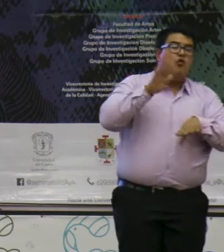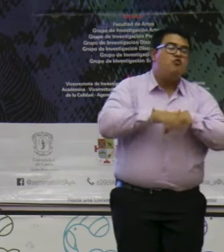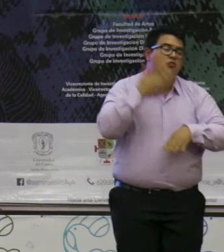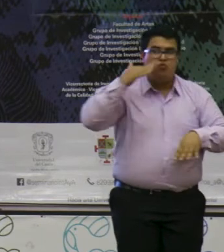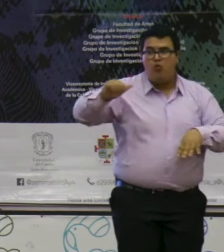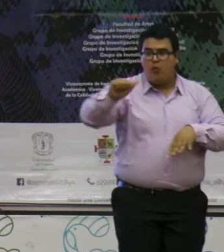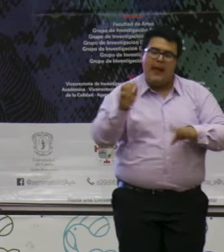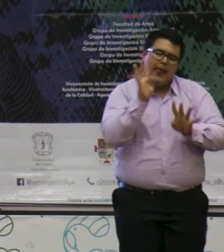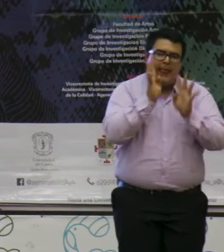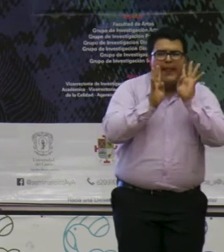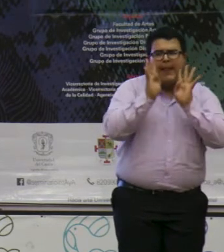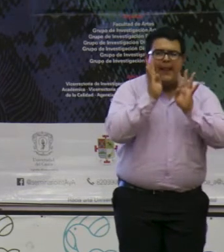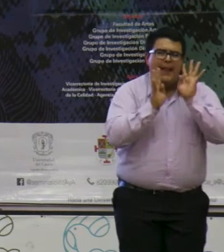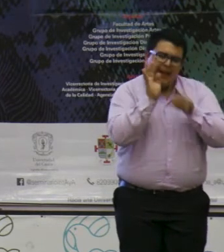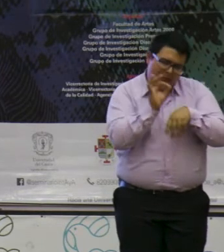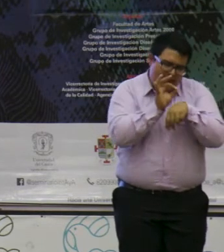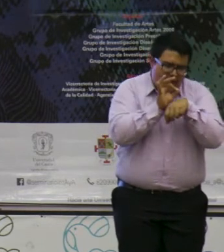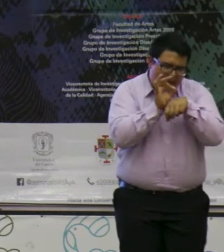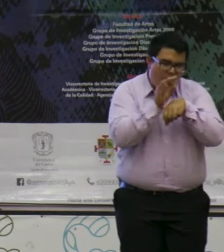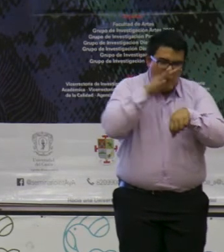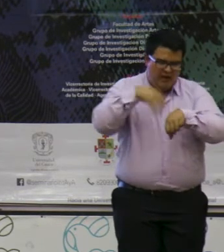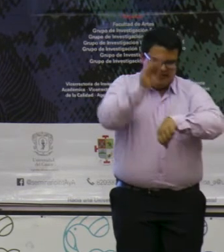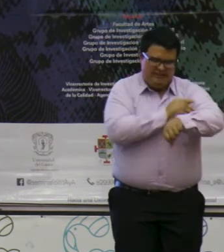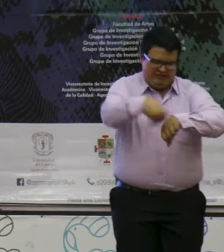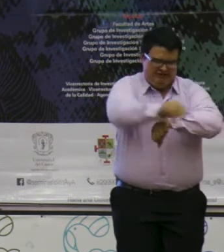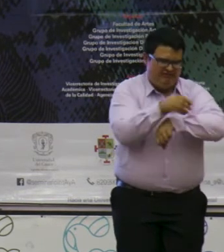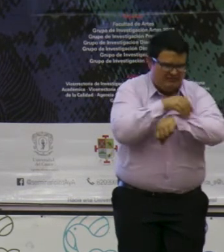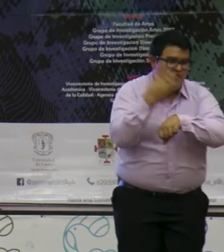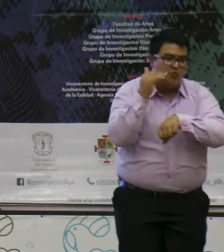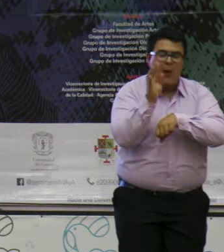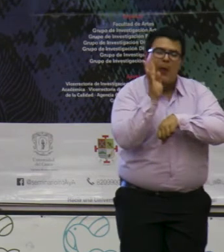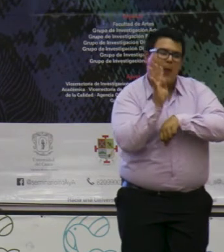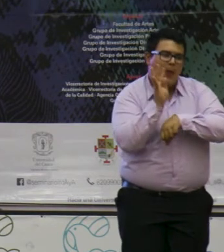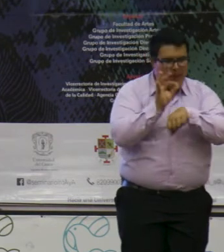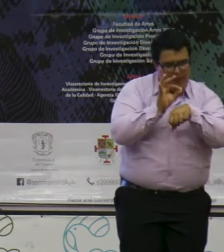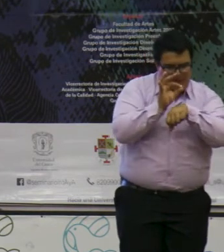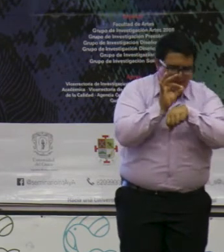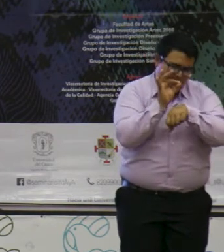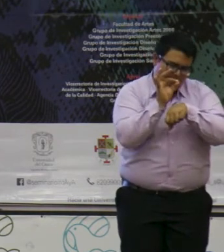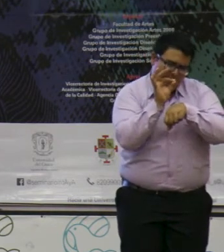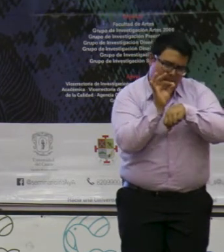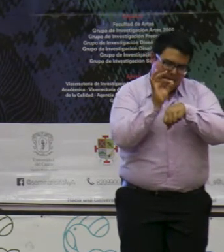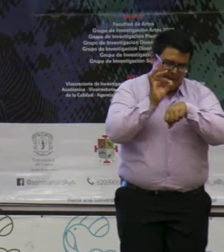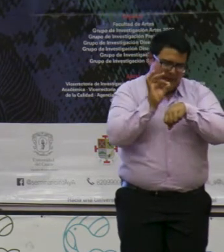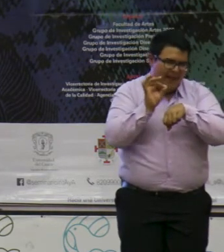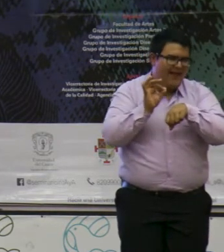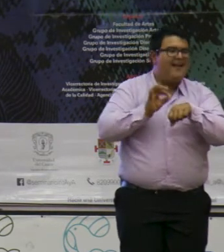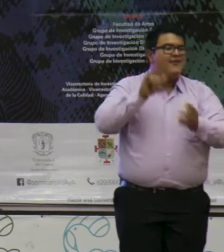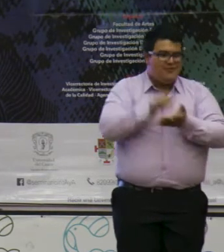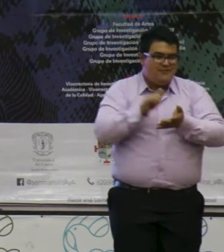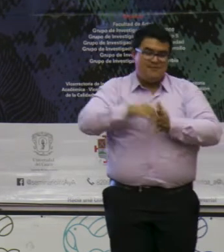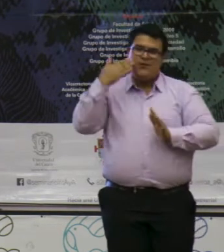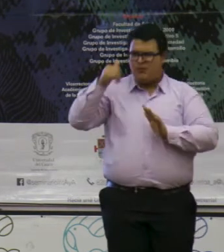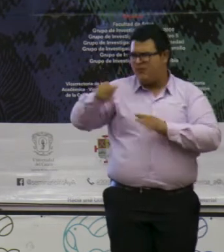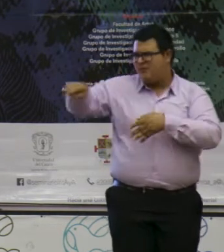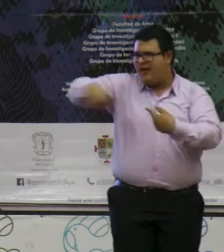pulidas, ¿sí? De que las mujeres son muy pulidas, que los hombres son muy bruscos, entonces se contrataba básicamente mujeres para que